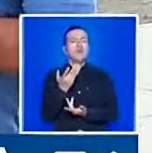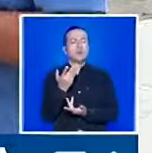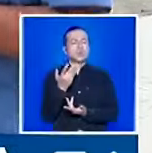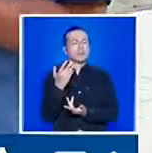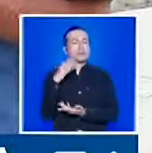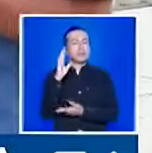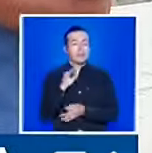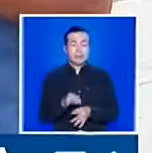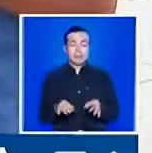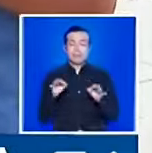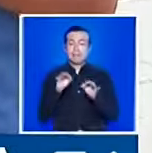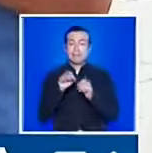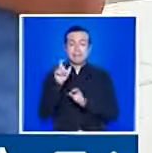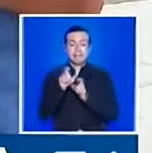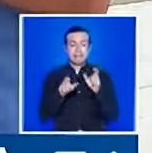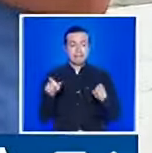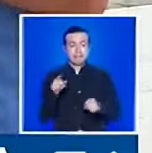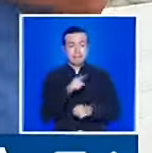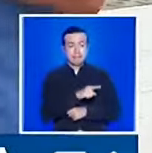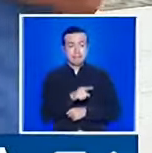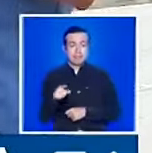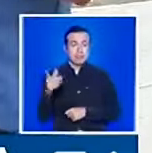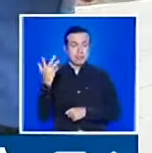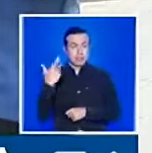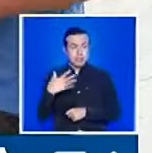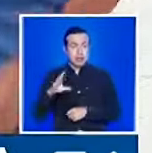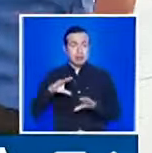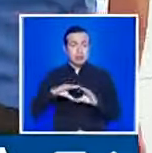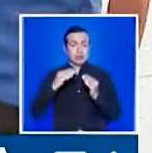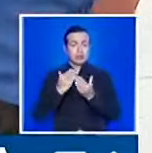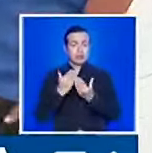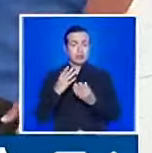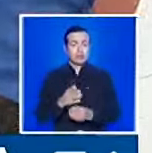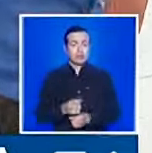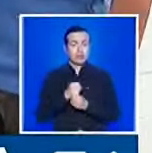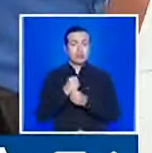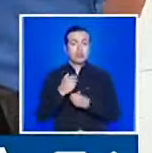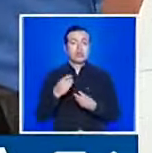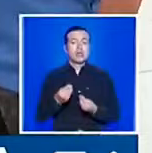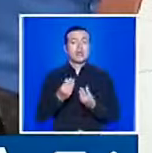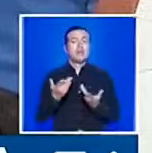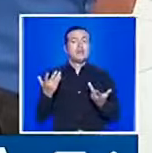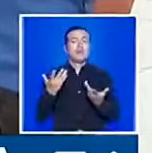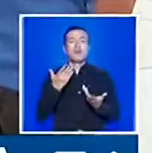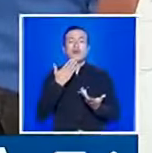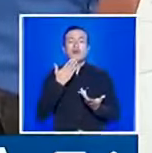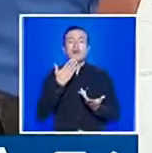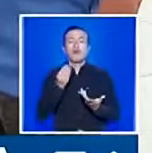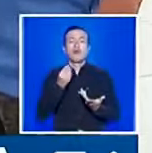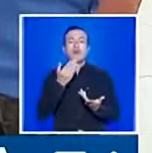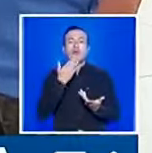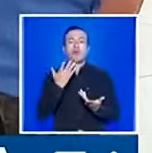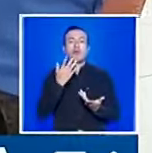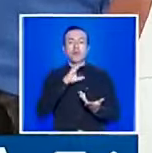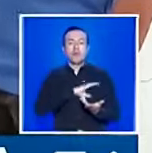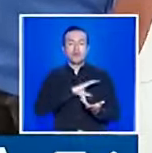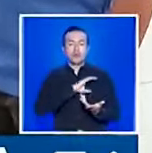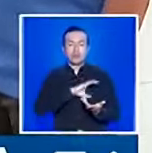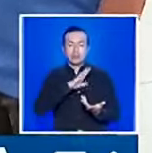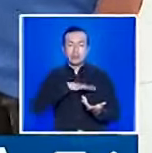ejemplo, la ciudadanía está haciendo ya comités de seguridad, cómo pueden acceder a este servicio, sobre todo municipal, ¿no?, para